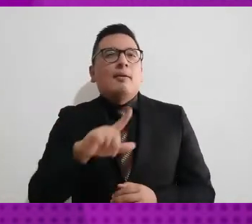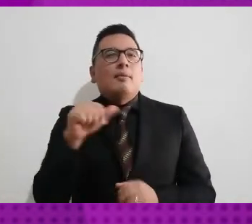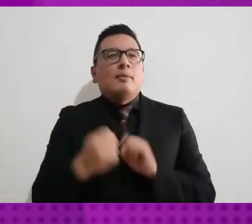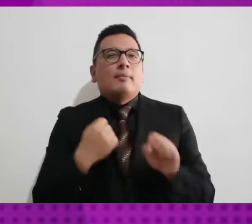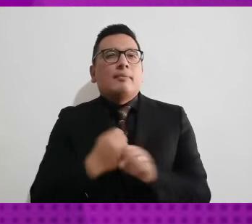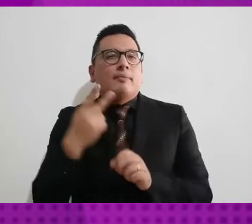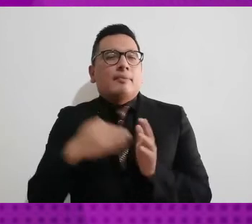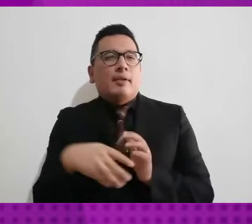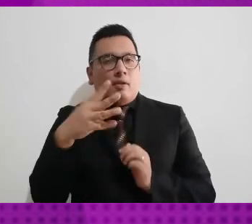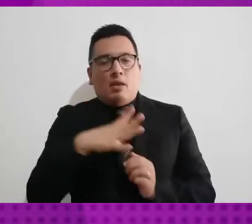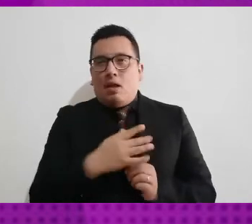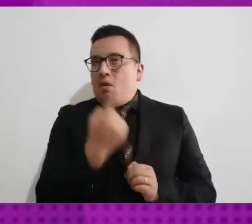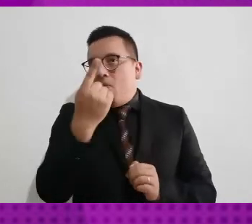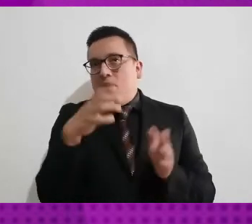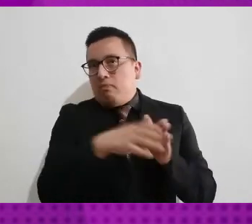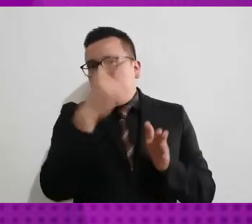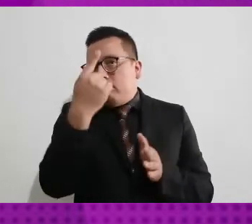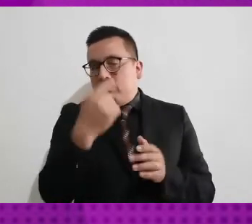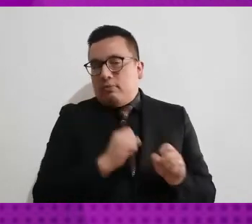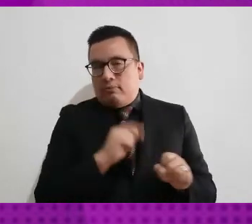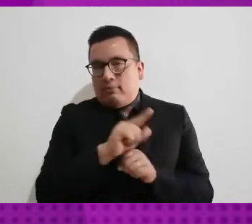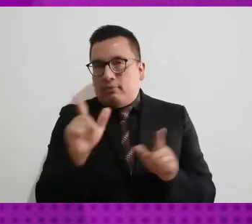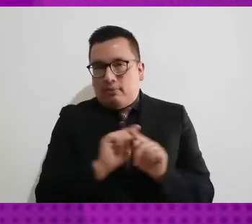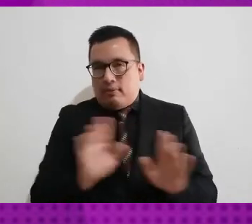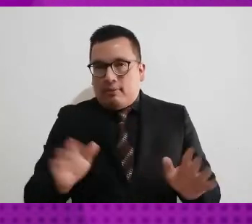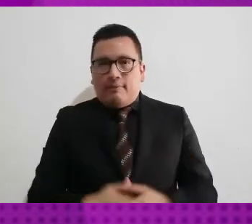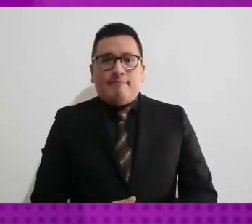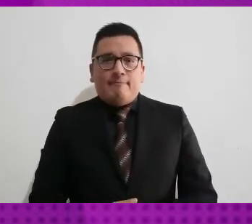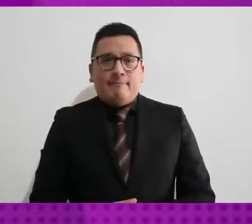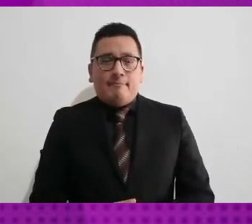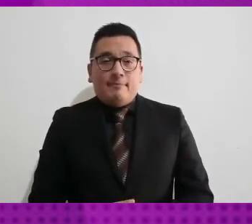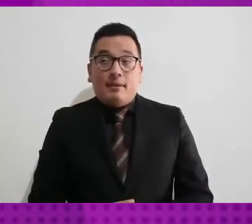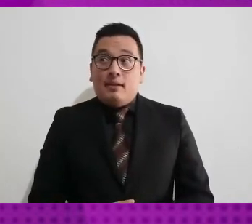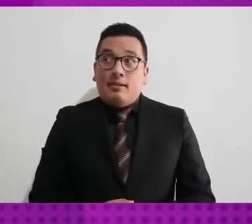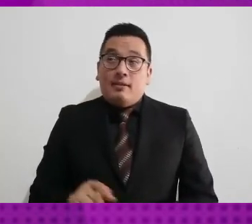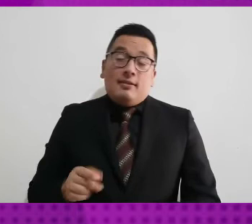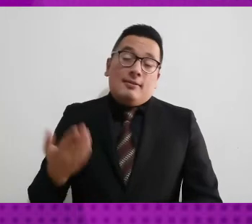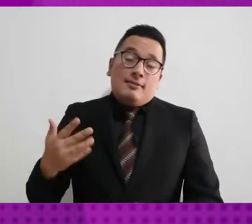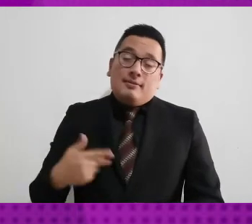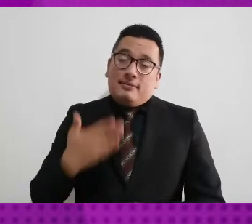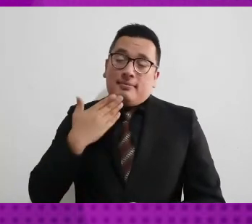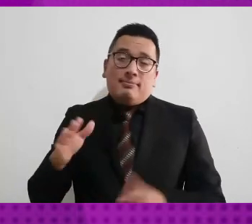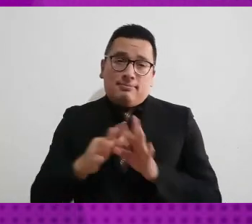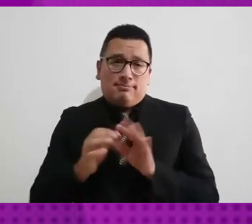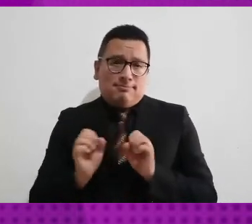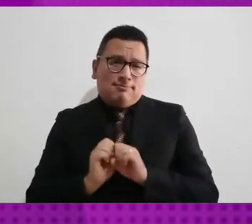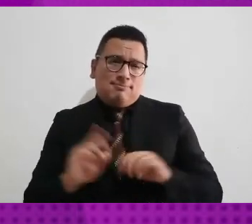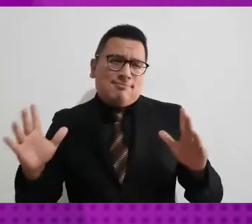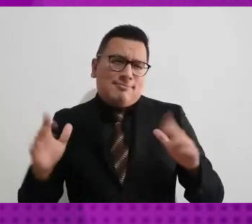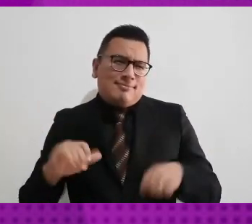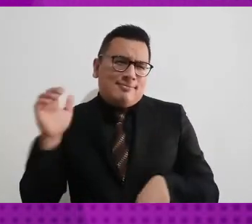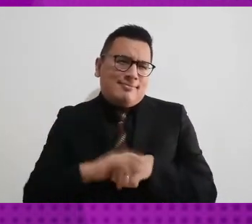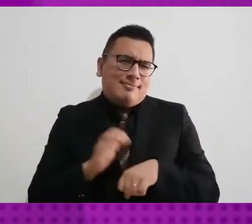única, y esa es la principal característica que emanó ese modelo. Bueno, lo has dicho muy, muy bien,